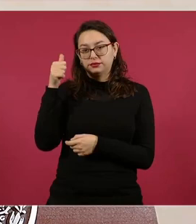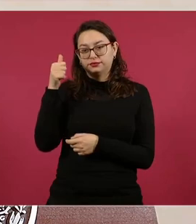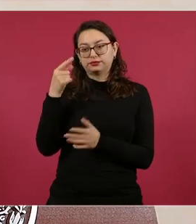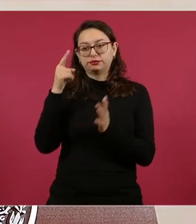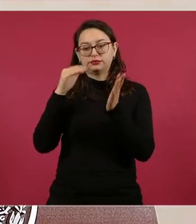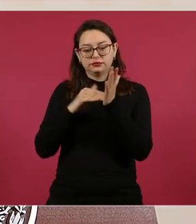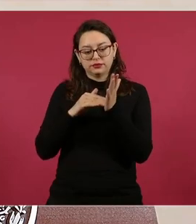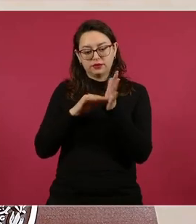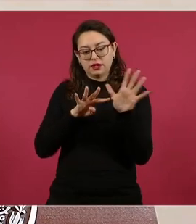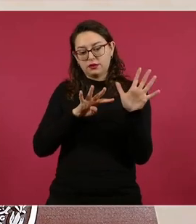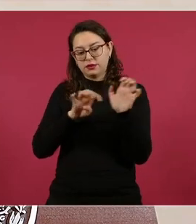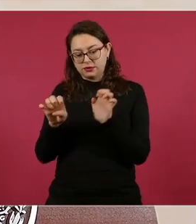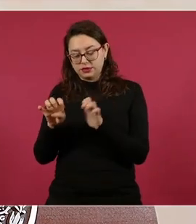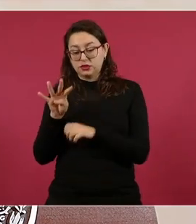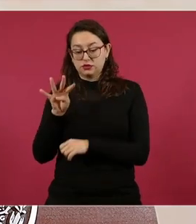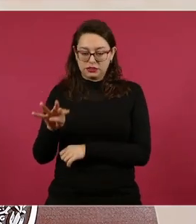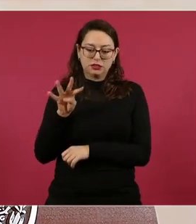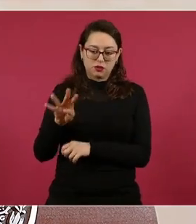abril de